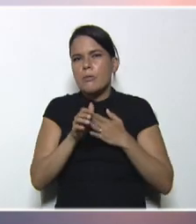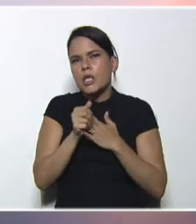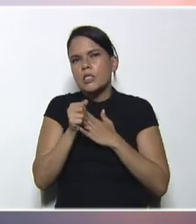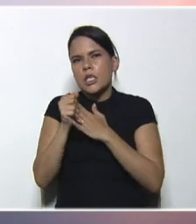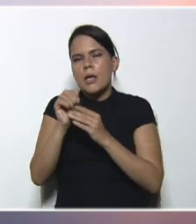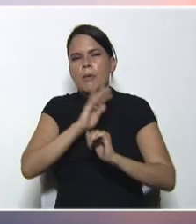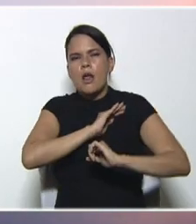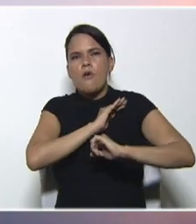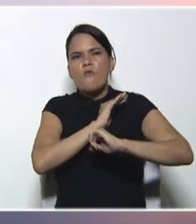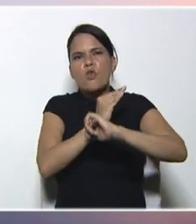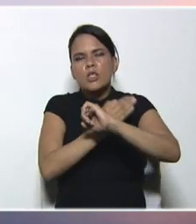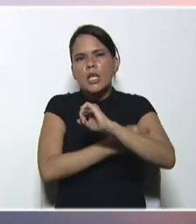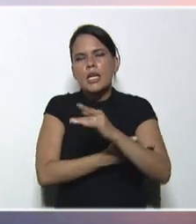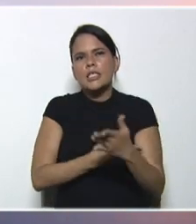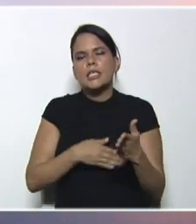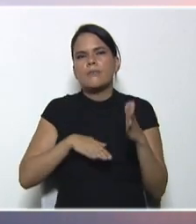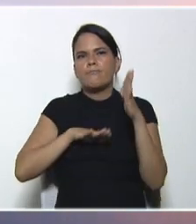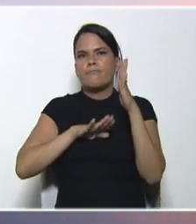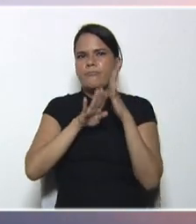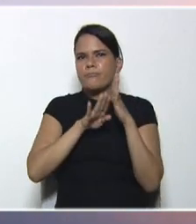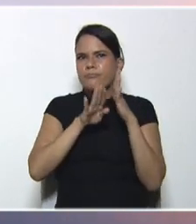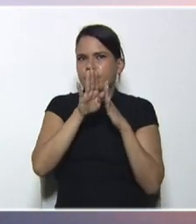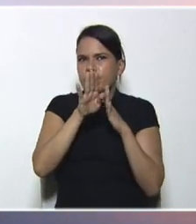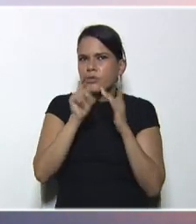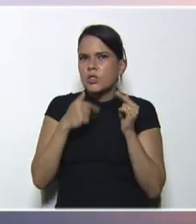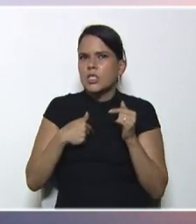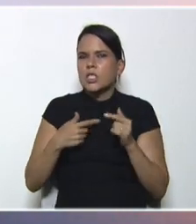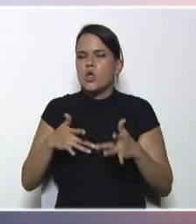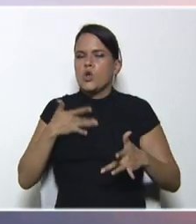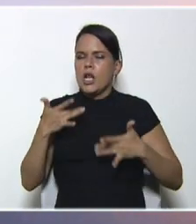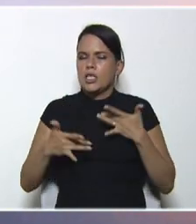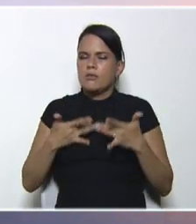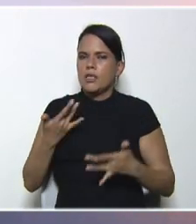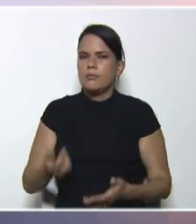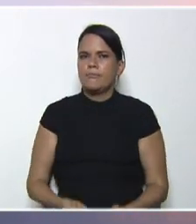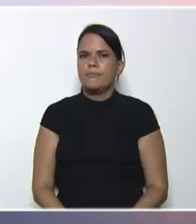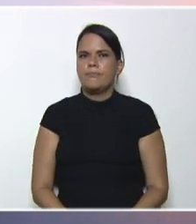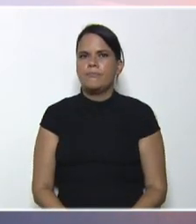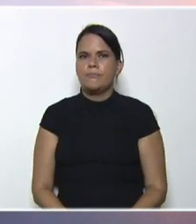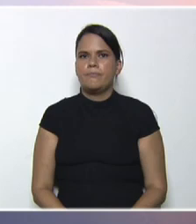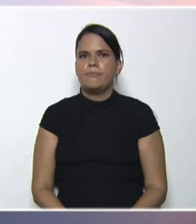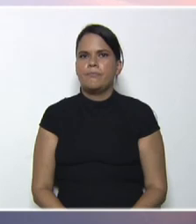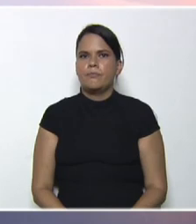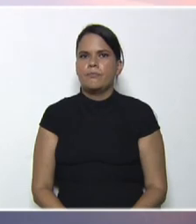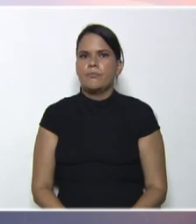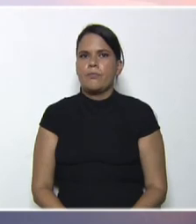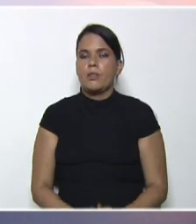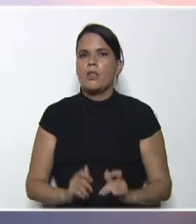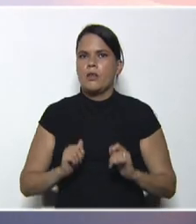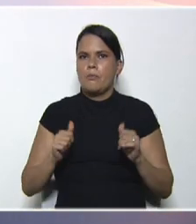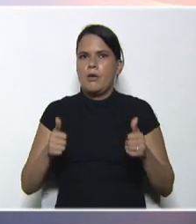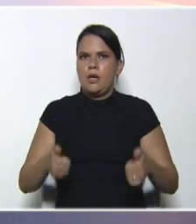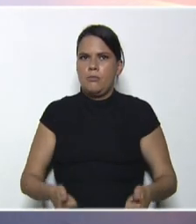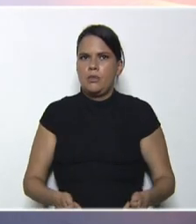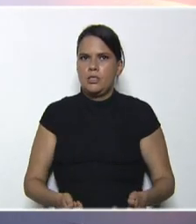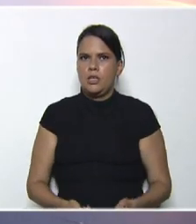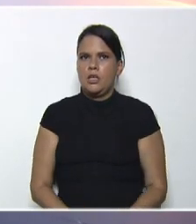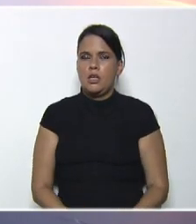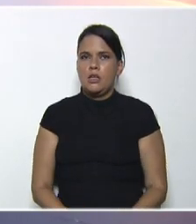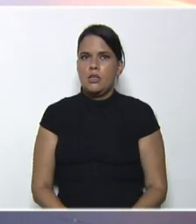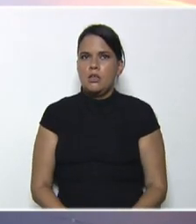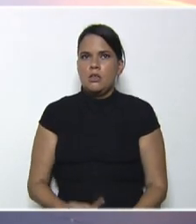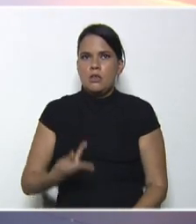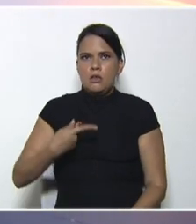para fortalecer el desarrollo pedagógico de sus actividades. Entonces, para iniciar,